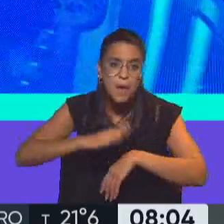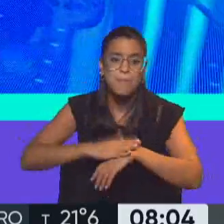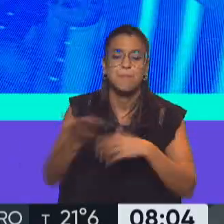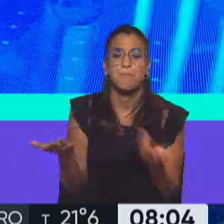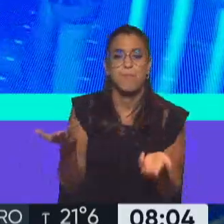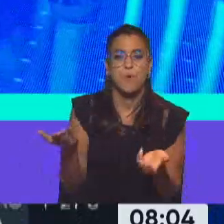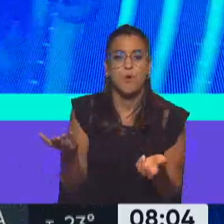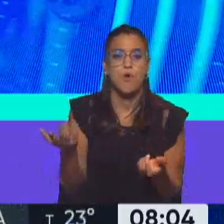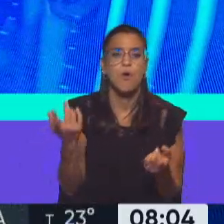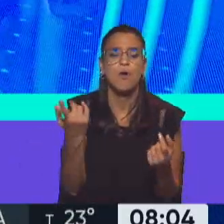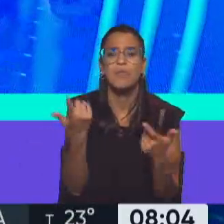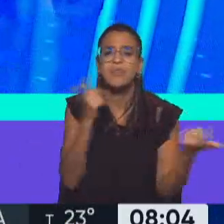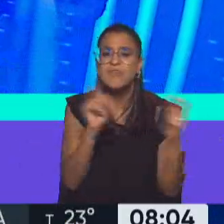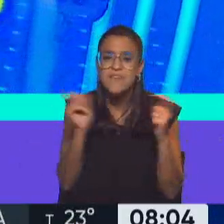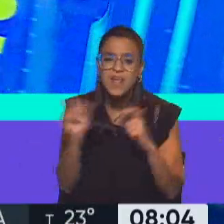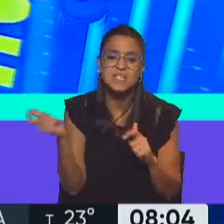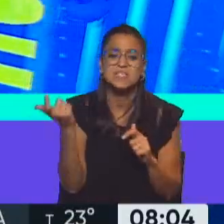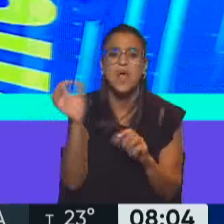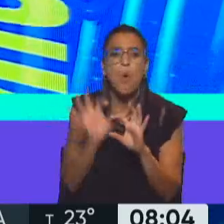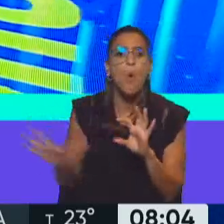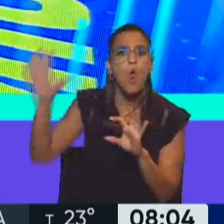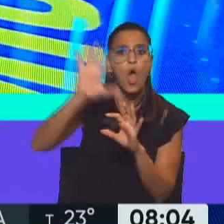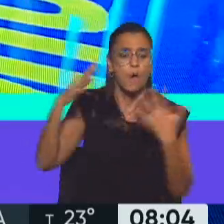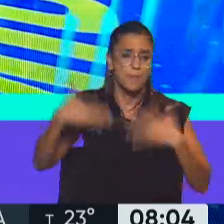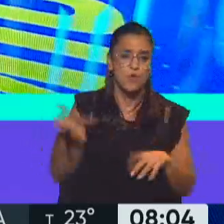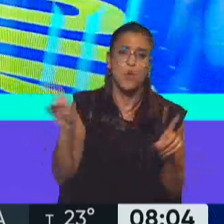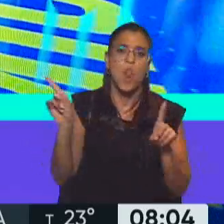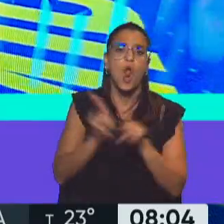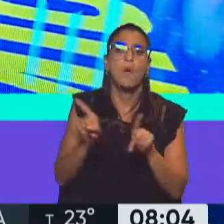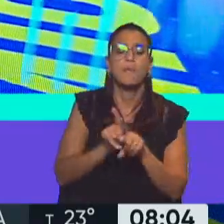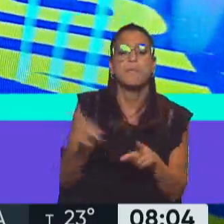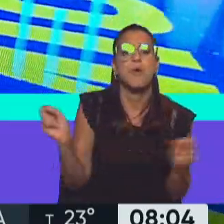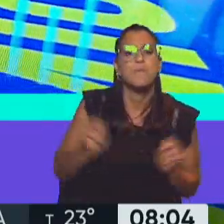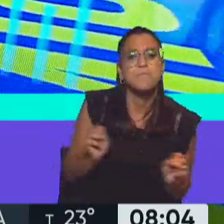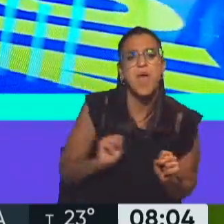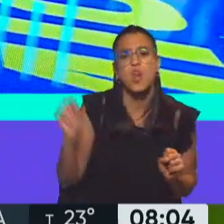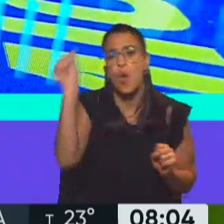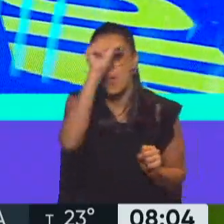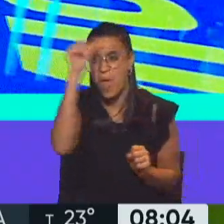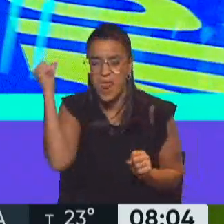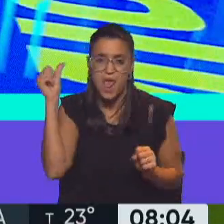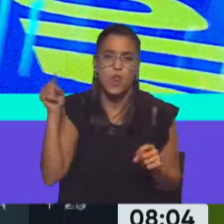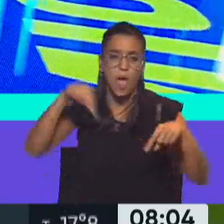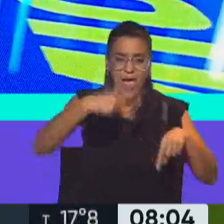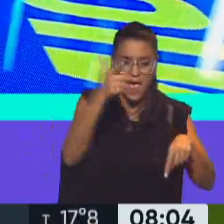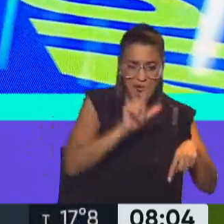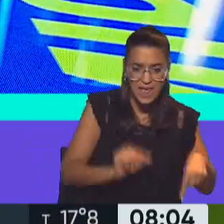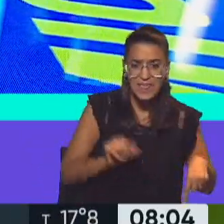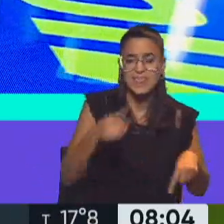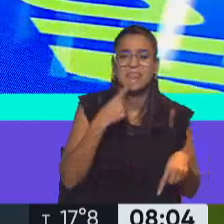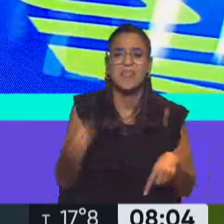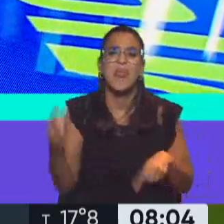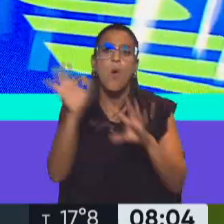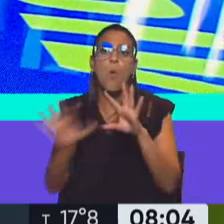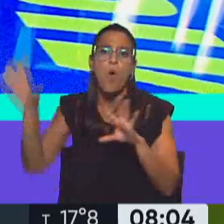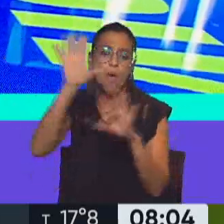de diferencia con Europa es importante, ¿no? Sí, No es lo mismo en invierno que en verano, no es lo mismo lo que está pasando en la Argentina que lo que está pasando básicamente en Europa, que